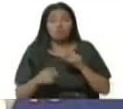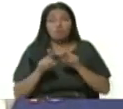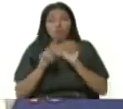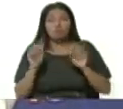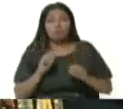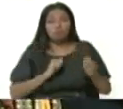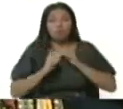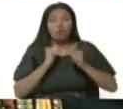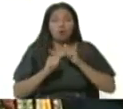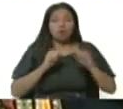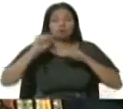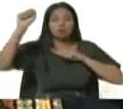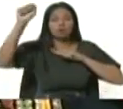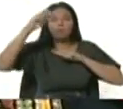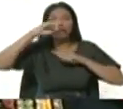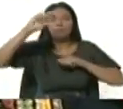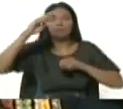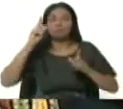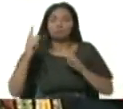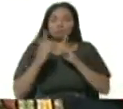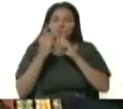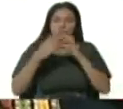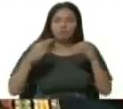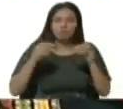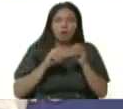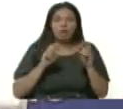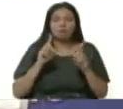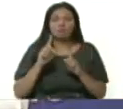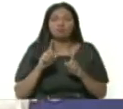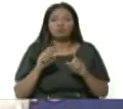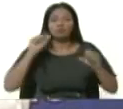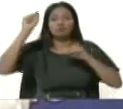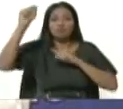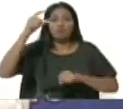Corre, súper maduro por el mundo. Frente a Superman,